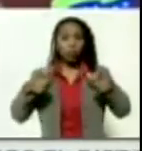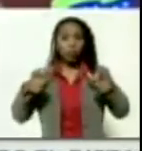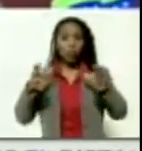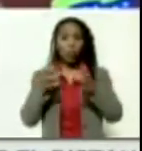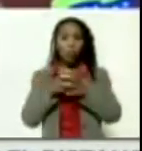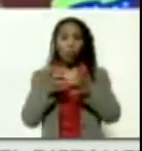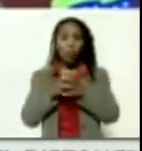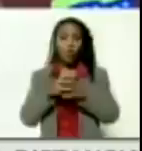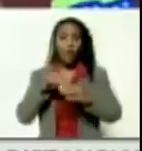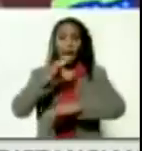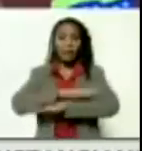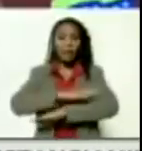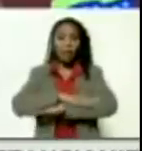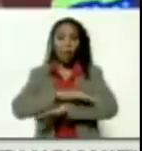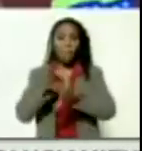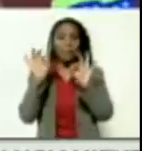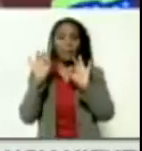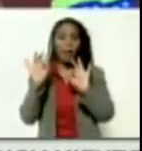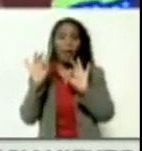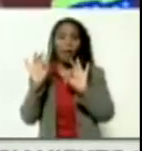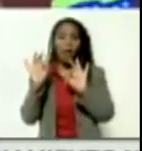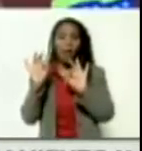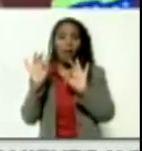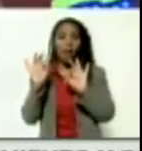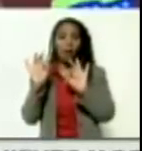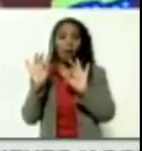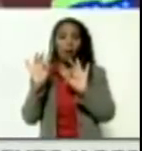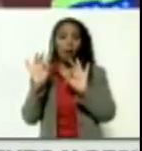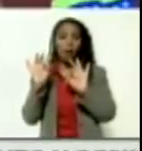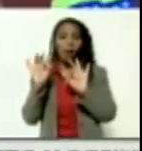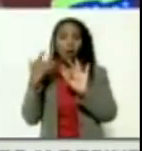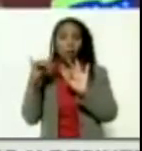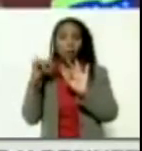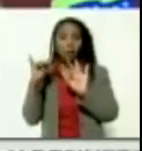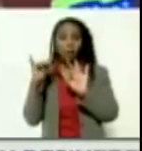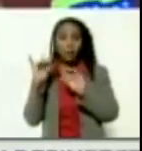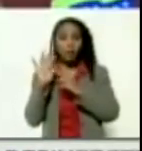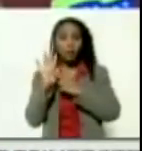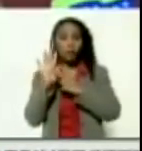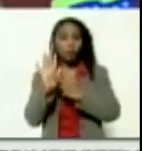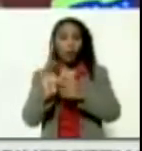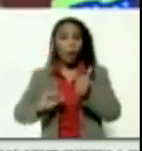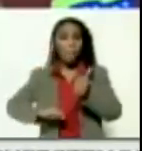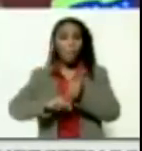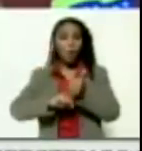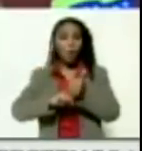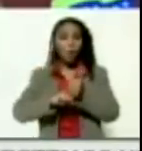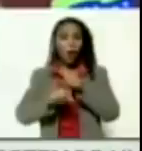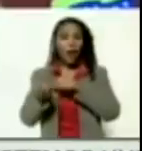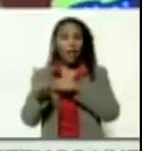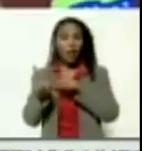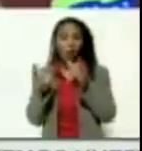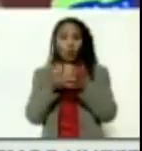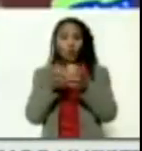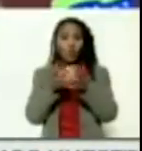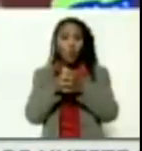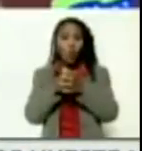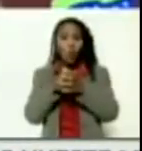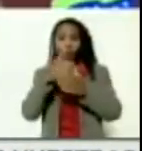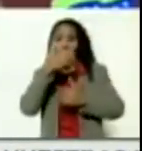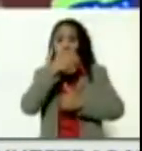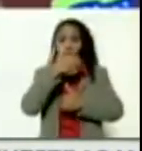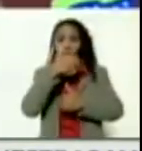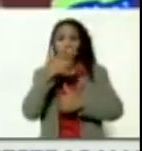élite de acciones especiales. Contando con el referido respaldo, estas bandas facinerosas